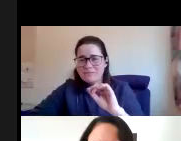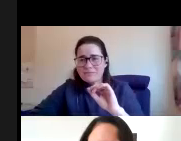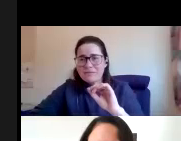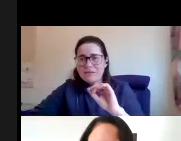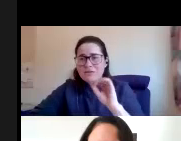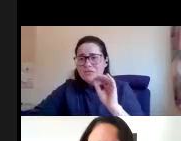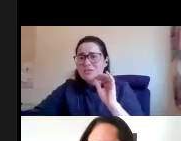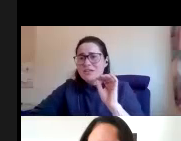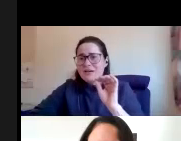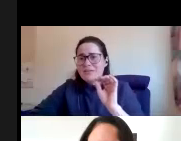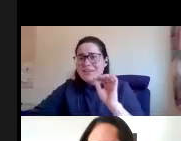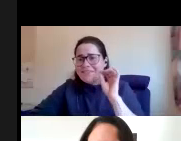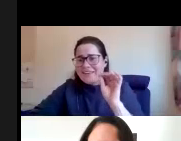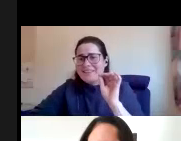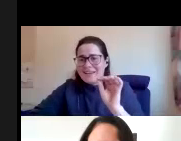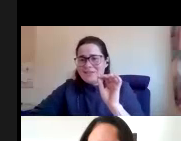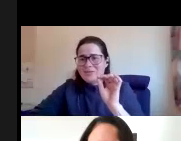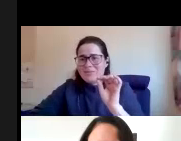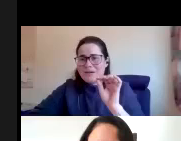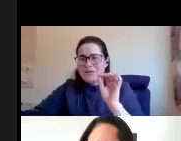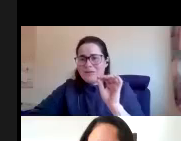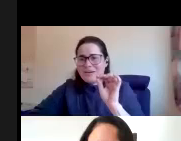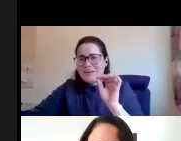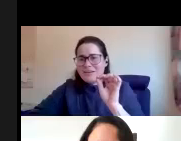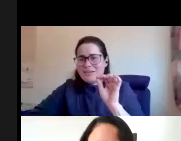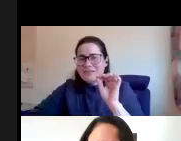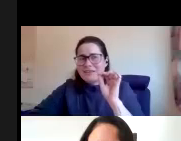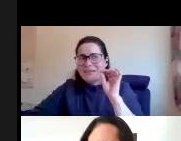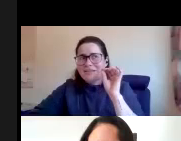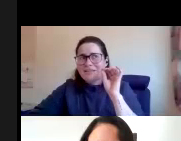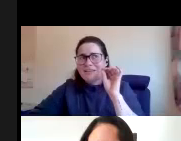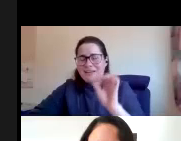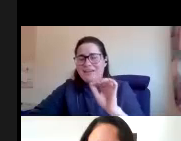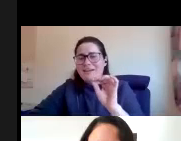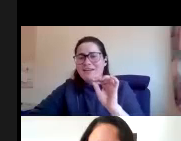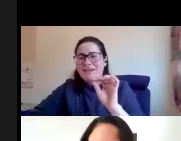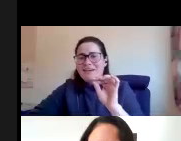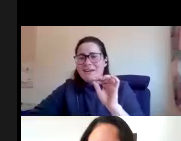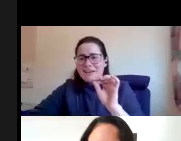Amatitlán, nosotros necesitábamos de 20 años para lograr